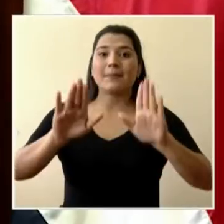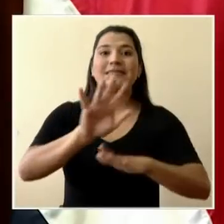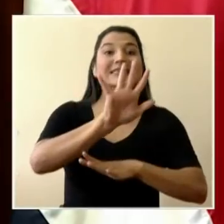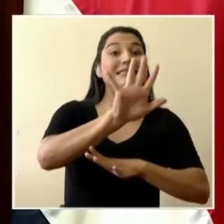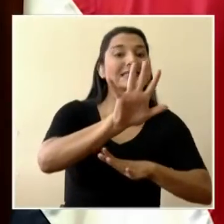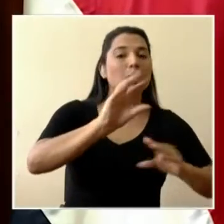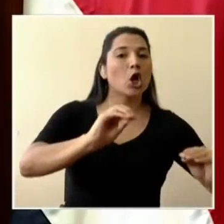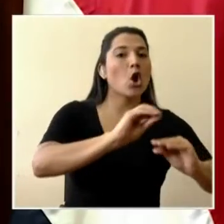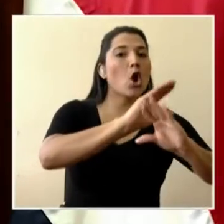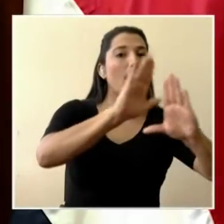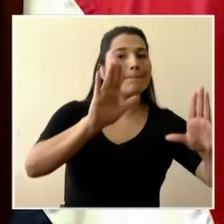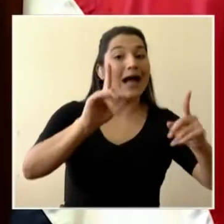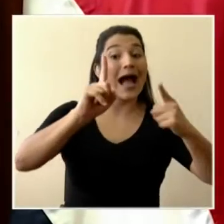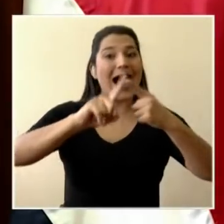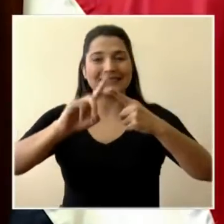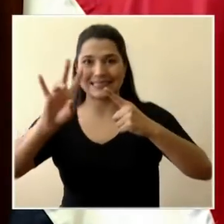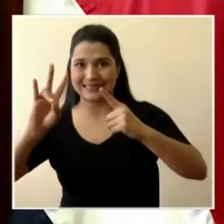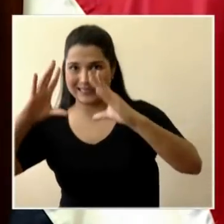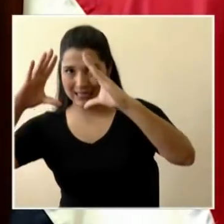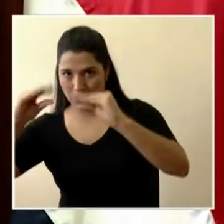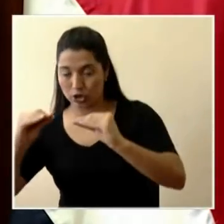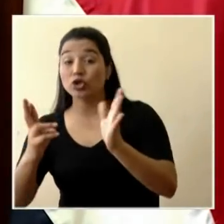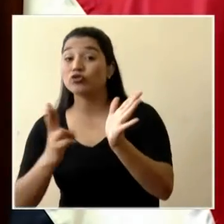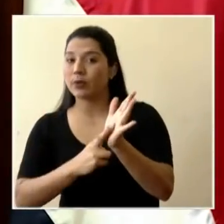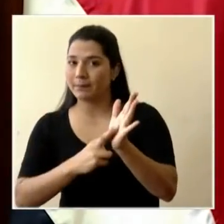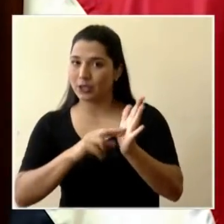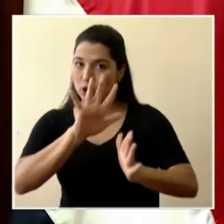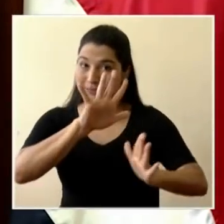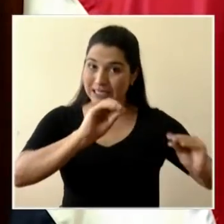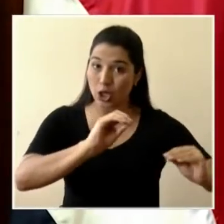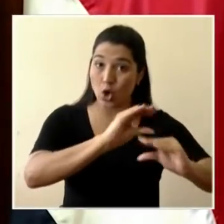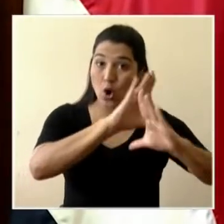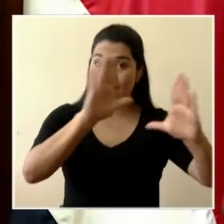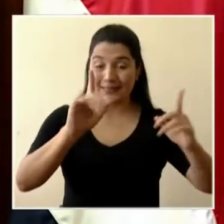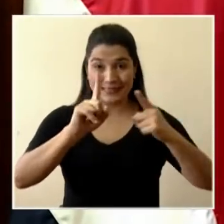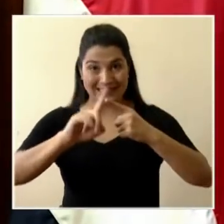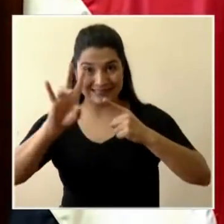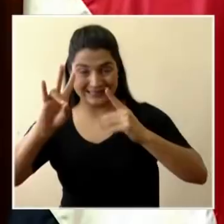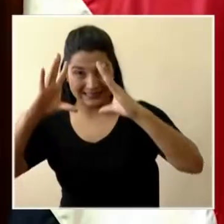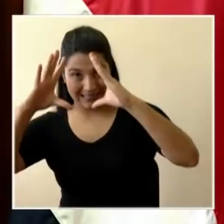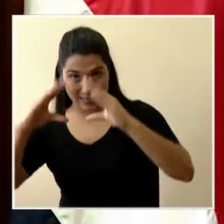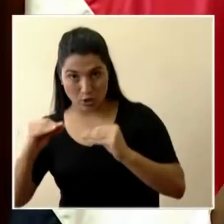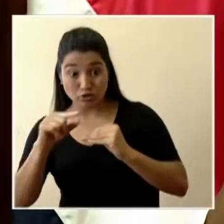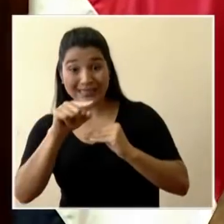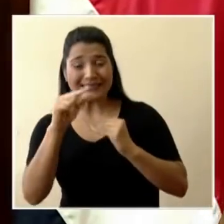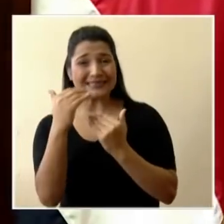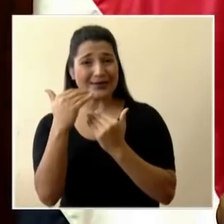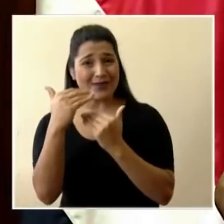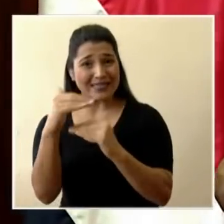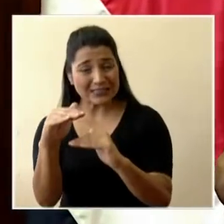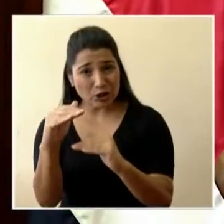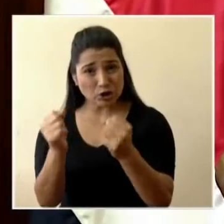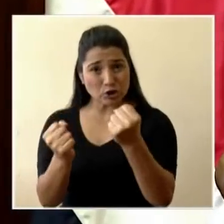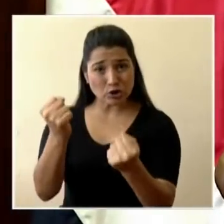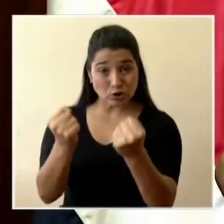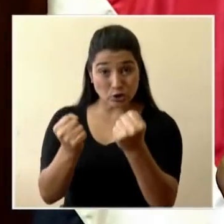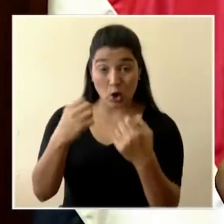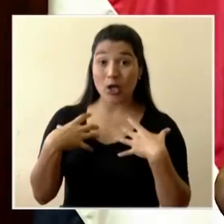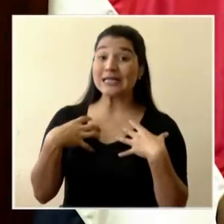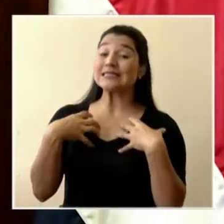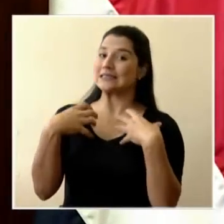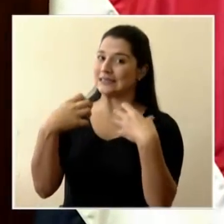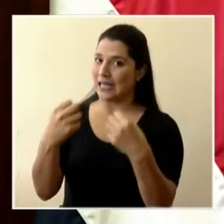5 de la mañana a 7 de la noche. Repito, 5 de la mañana a 7 de la noche. Es una restricción vehicular